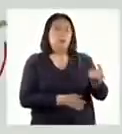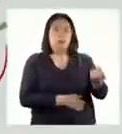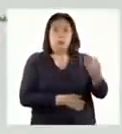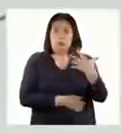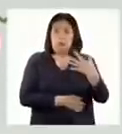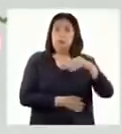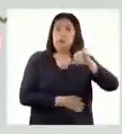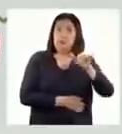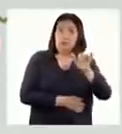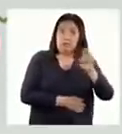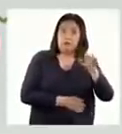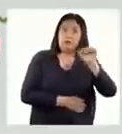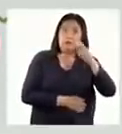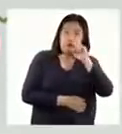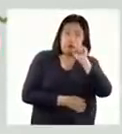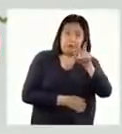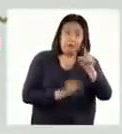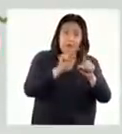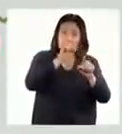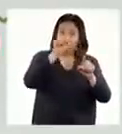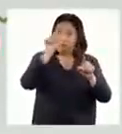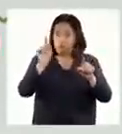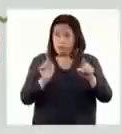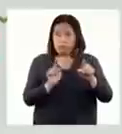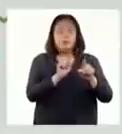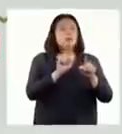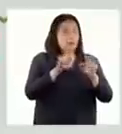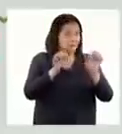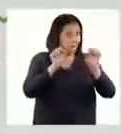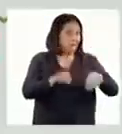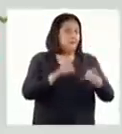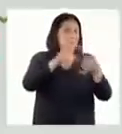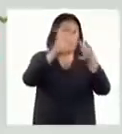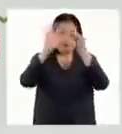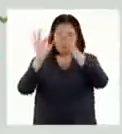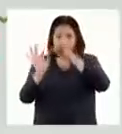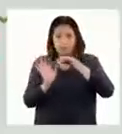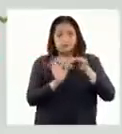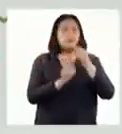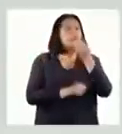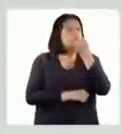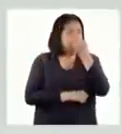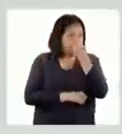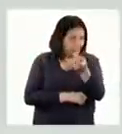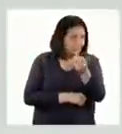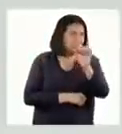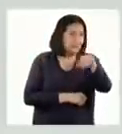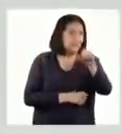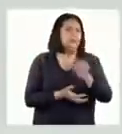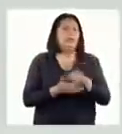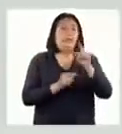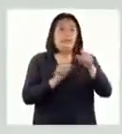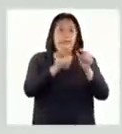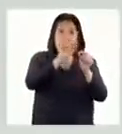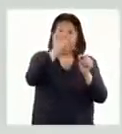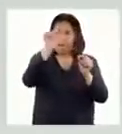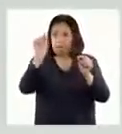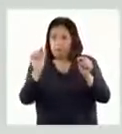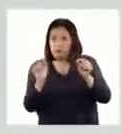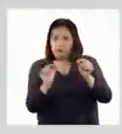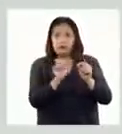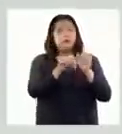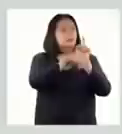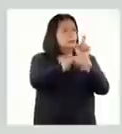por Jaime, lo que observamos en la imagen es una cadena alimentaria. Esta cadena